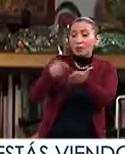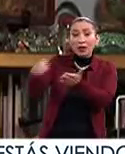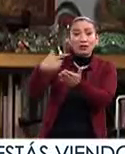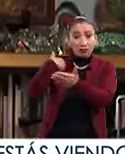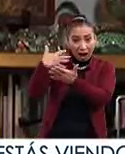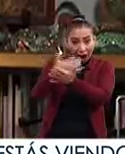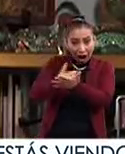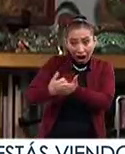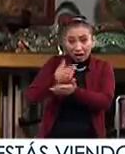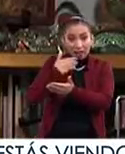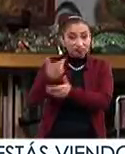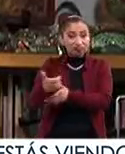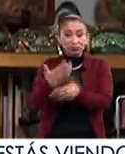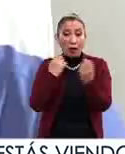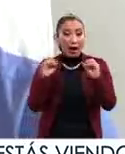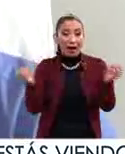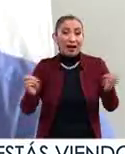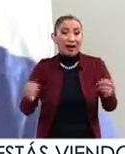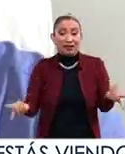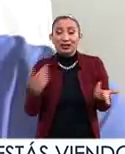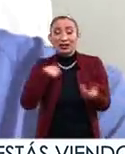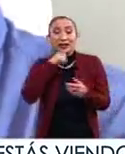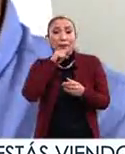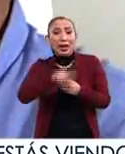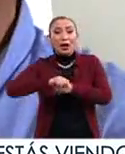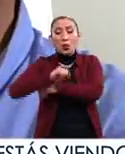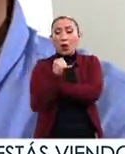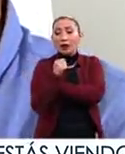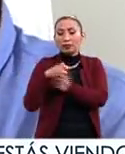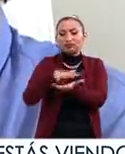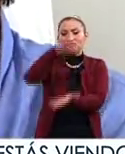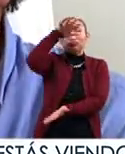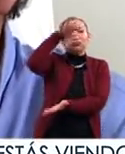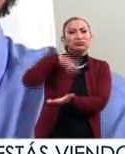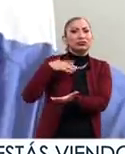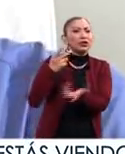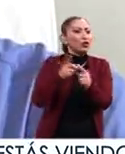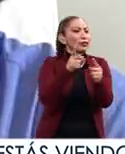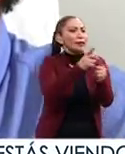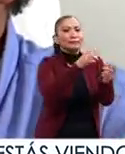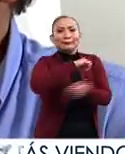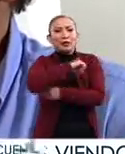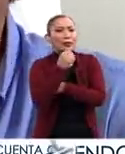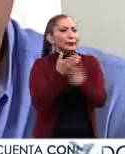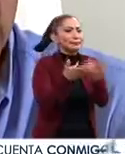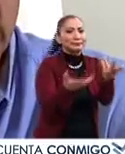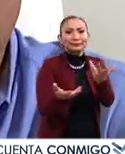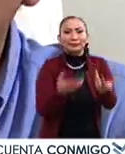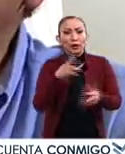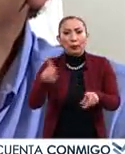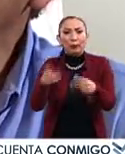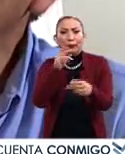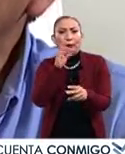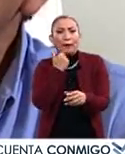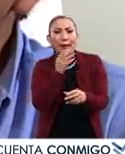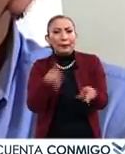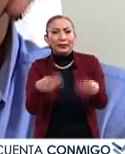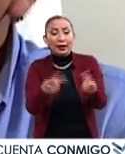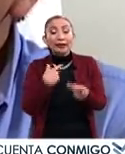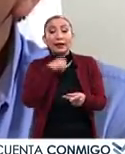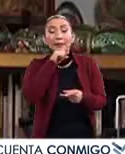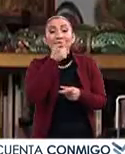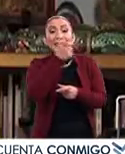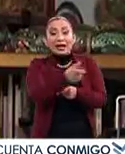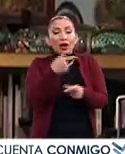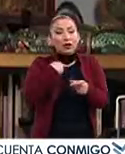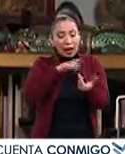a ningún lado. Multiplicarlos, claro. Que además Porque- te van a crear un stock que vas a tener más problemas con Pero además que no lo almacenes. quiero. Y no lo Pero quieres. además quiero que el dinero se